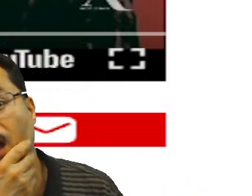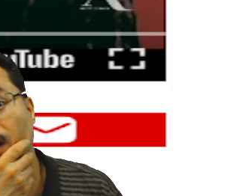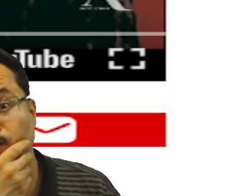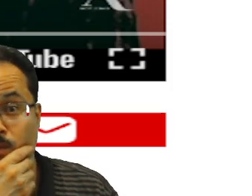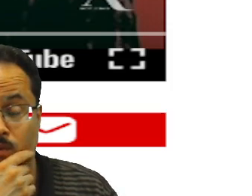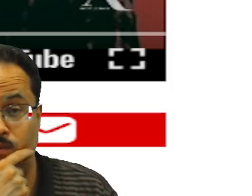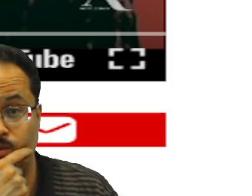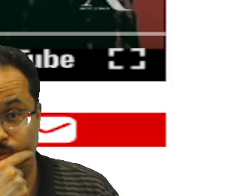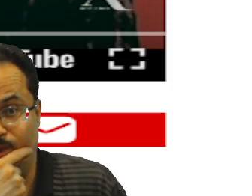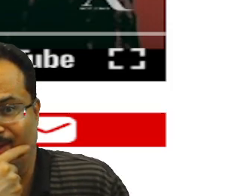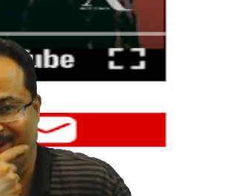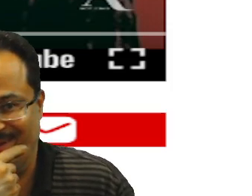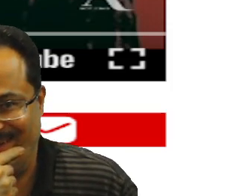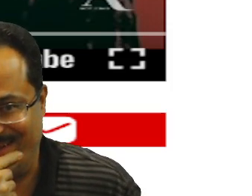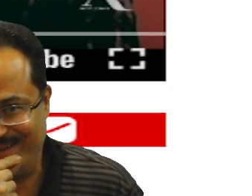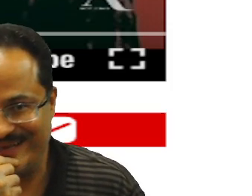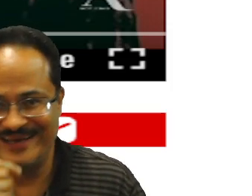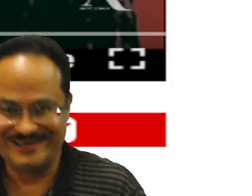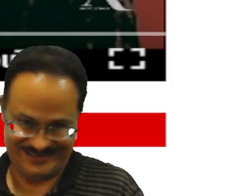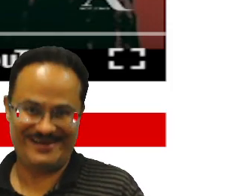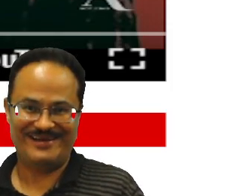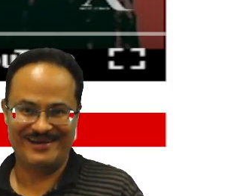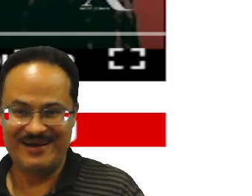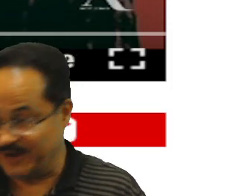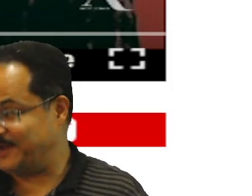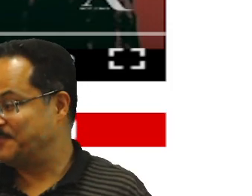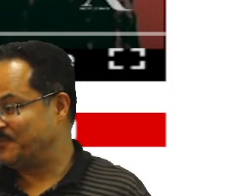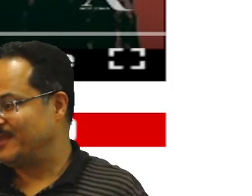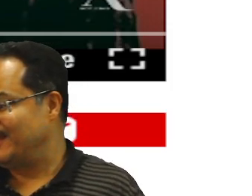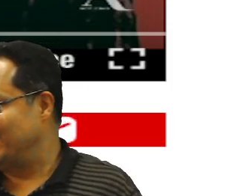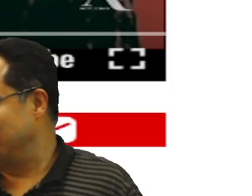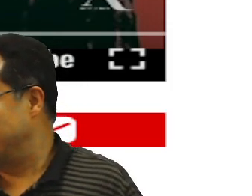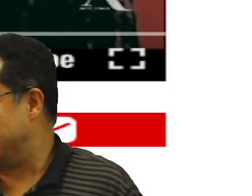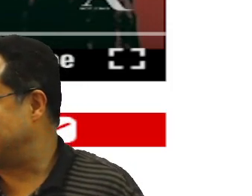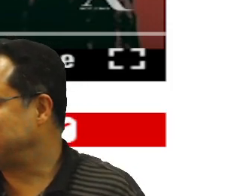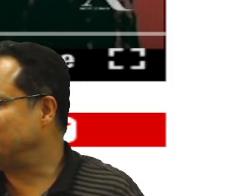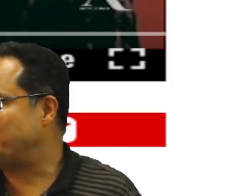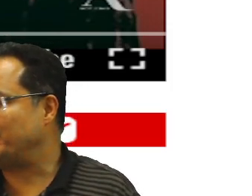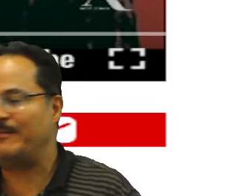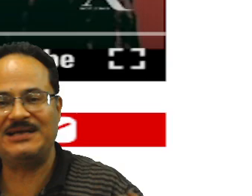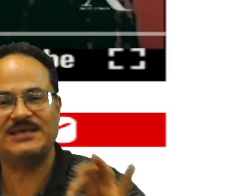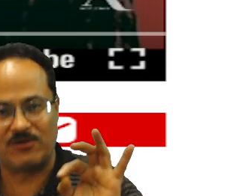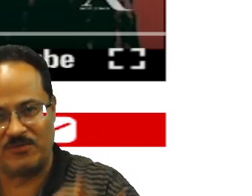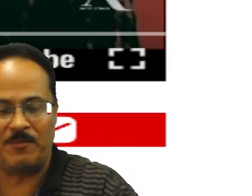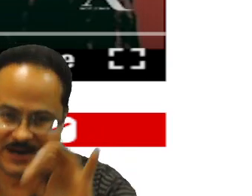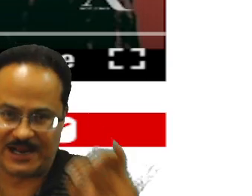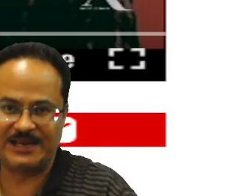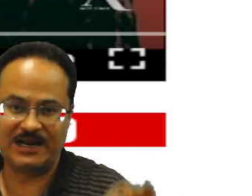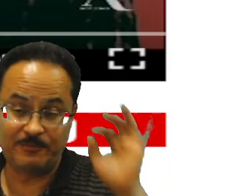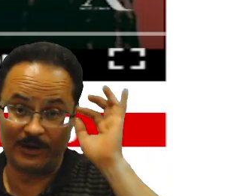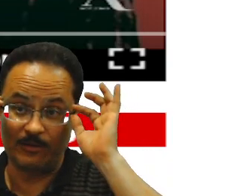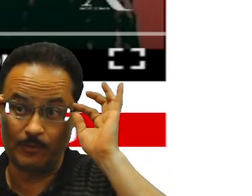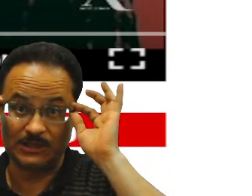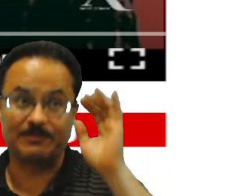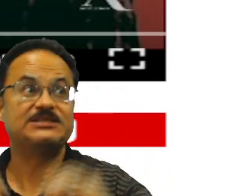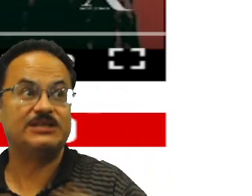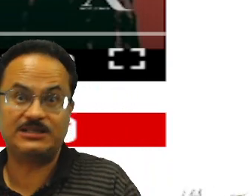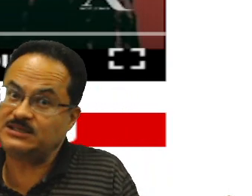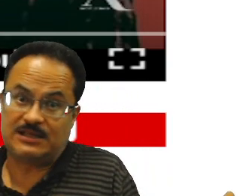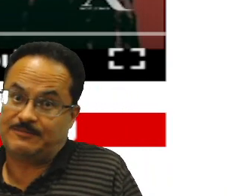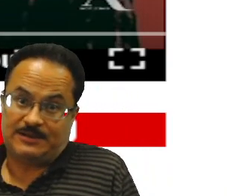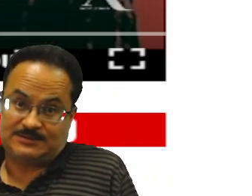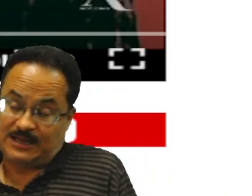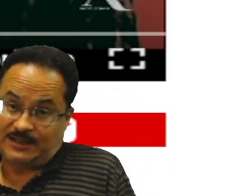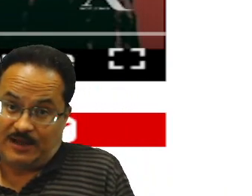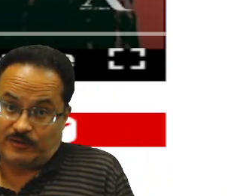engañaron sí Bueno aquí está una prueba más de cómo para engañar al pueblo Pues el presidente